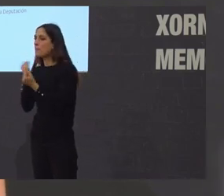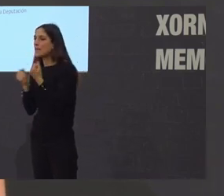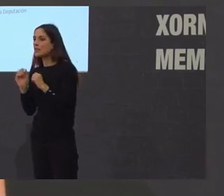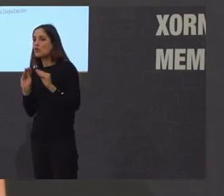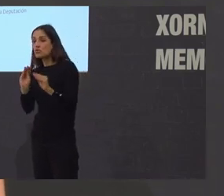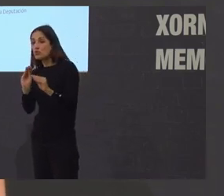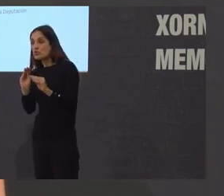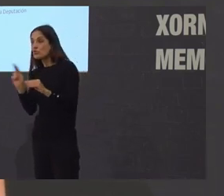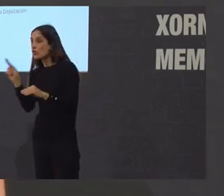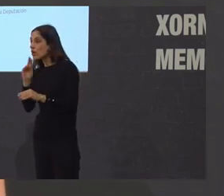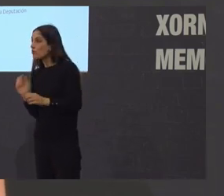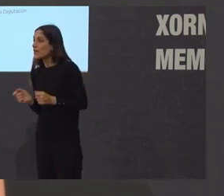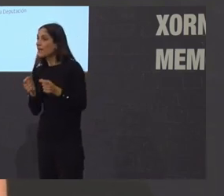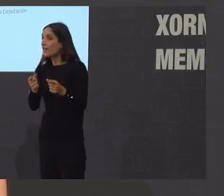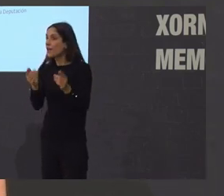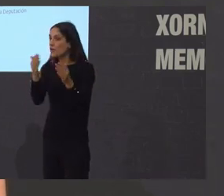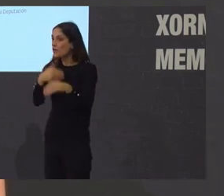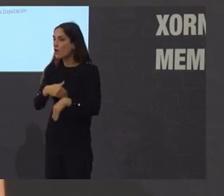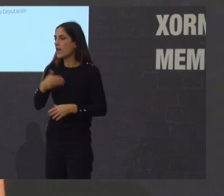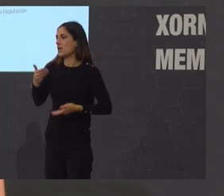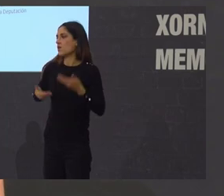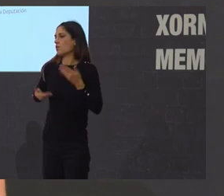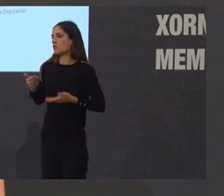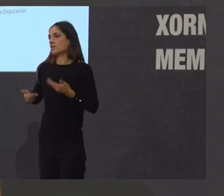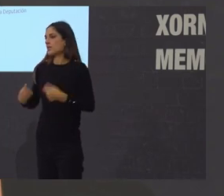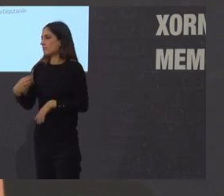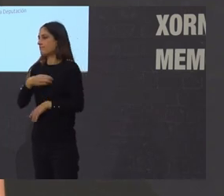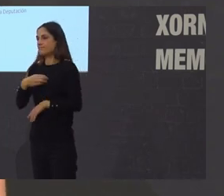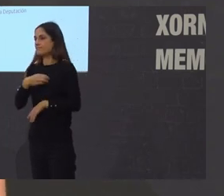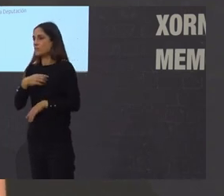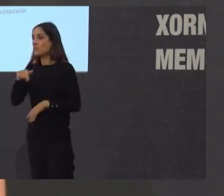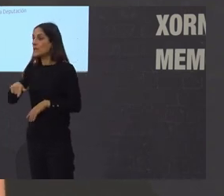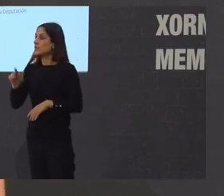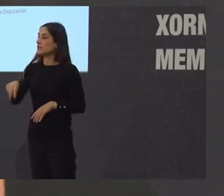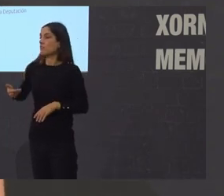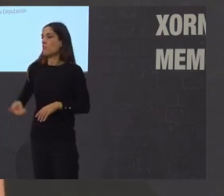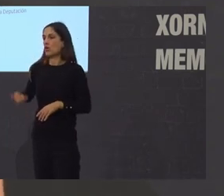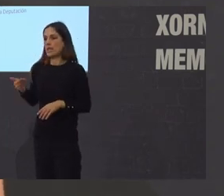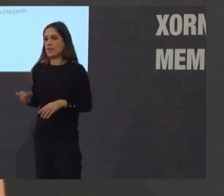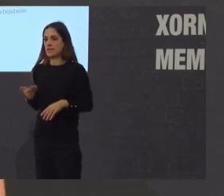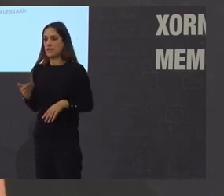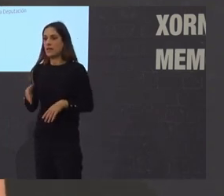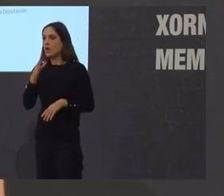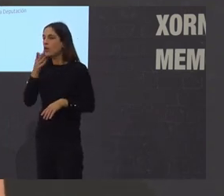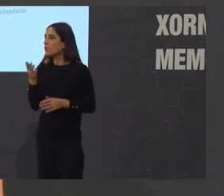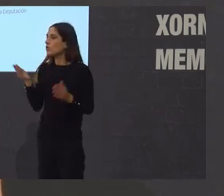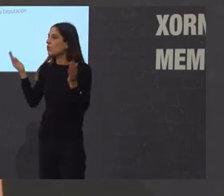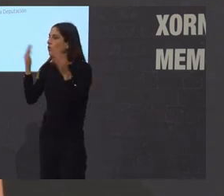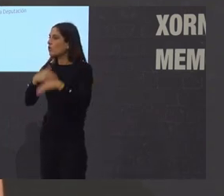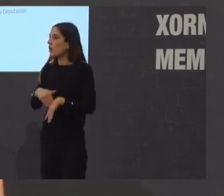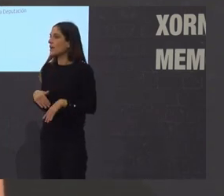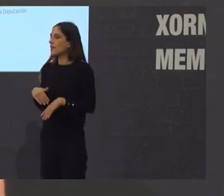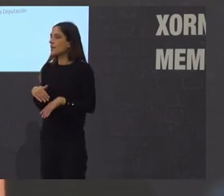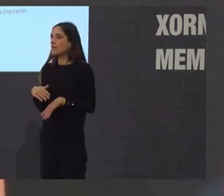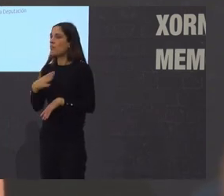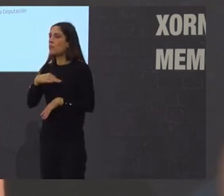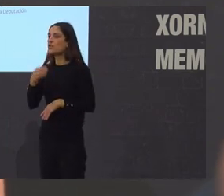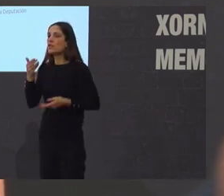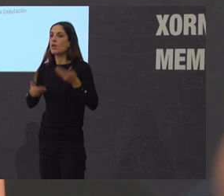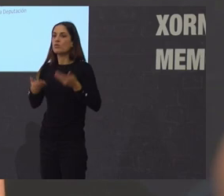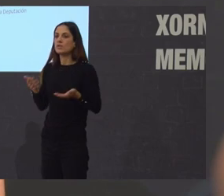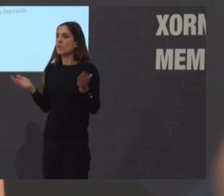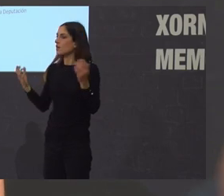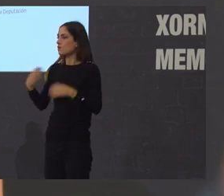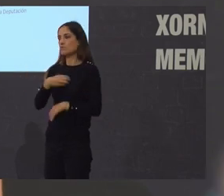pero tampoco habrá posibilidad de justicia. Y esto es importante, no va a haber posibilidad de justicia porque no